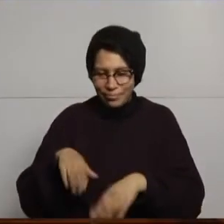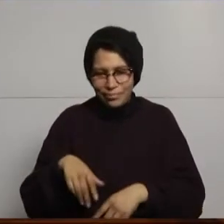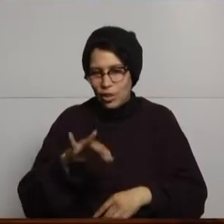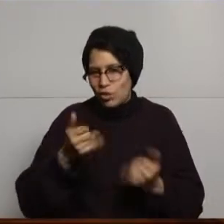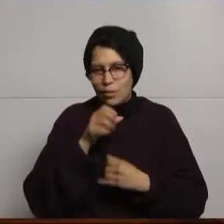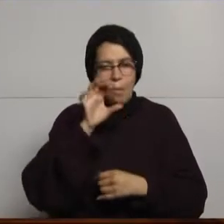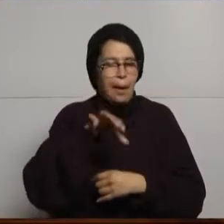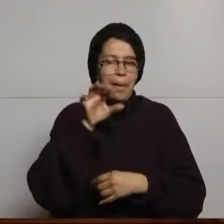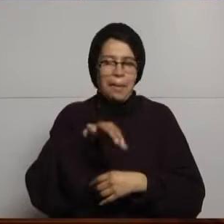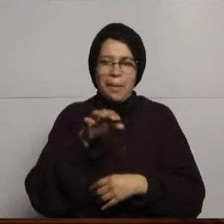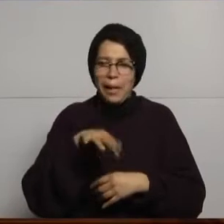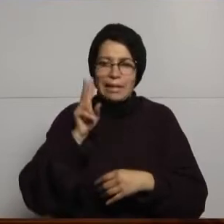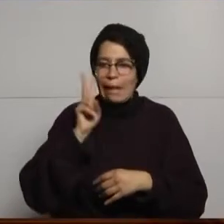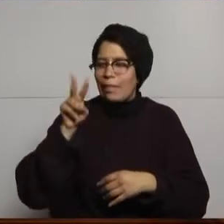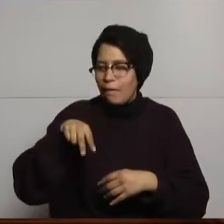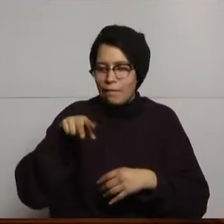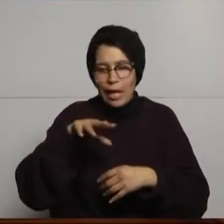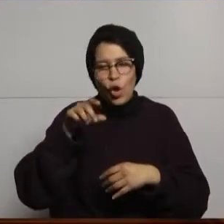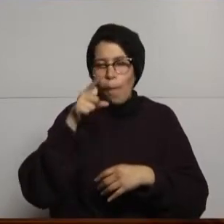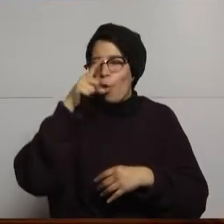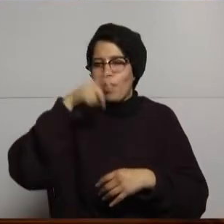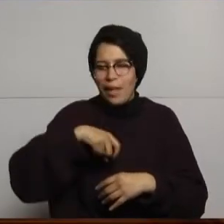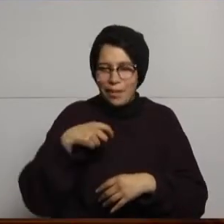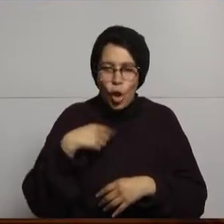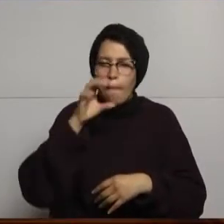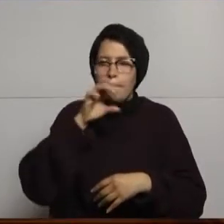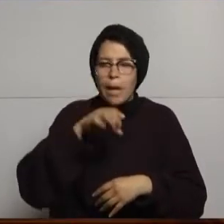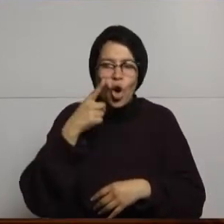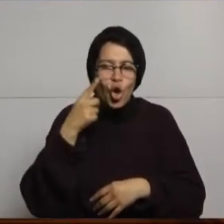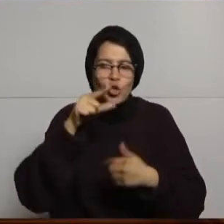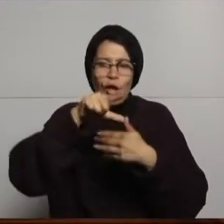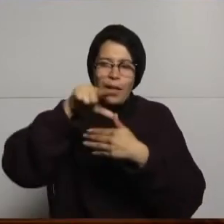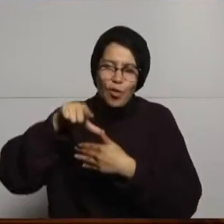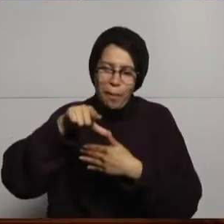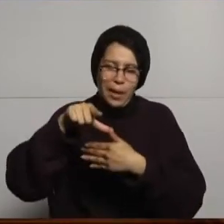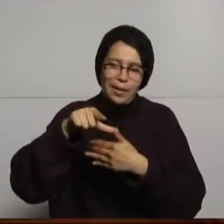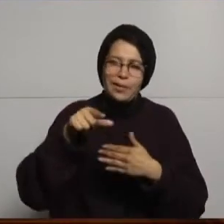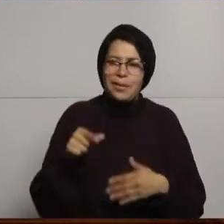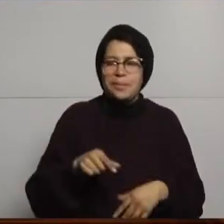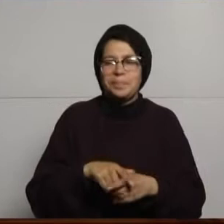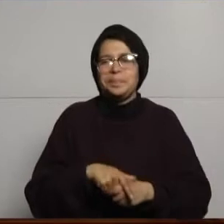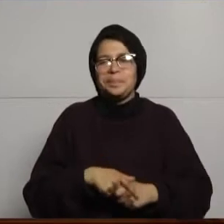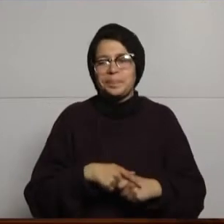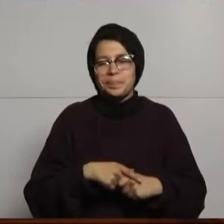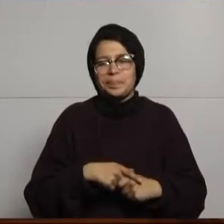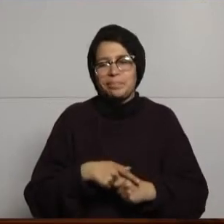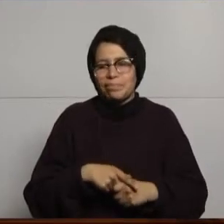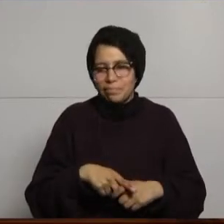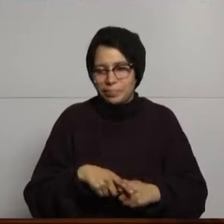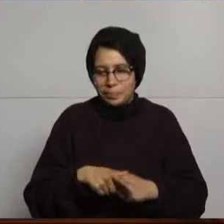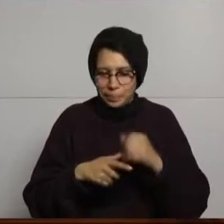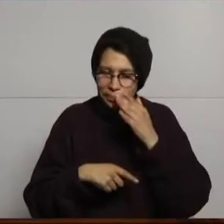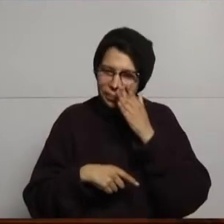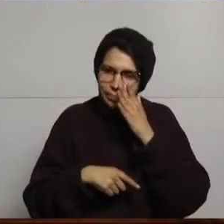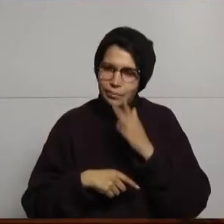ladraste, ya te vieron en Montevideo, ya eres el perro más conocido en toda Latinoamérica. Masucci se llama por un salsero de Nueva York, Jerry Masucci, que